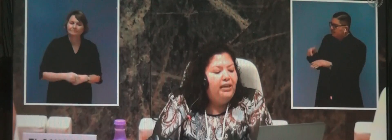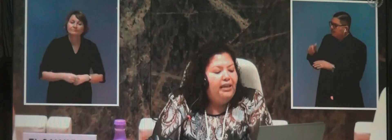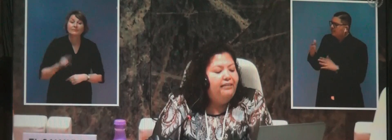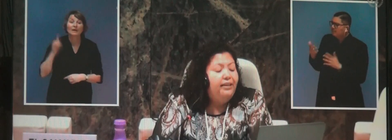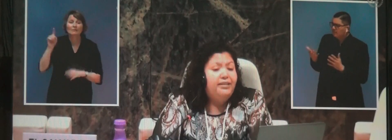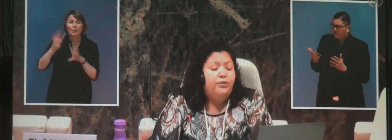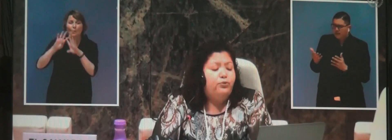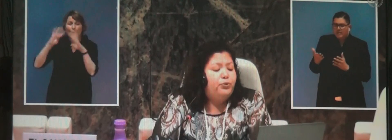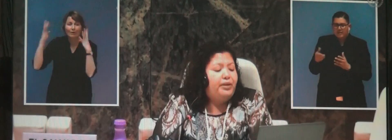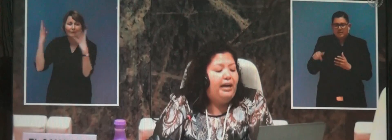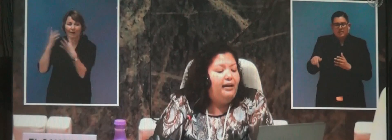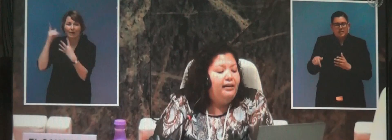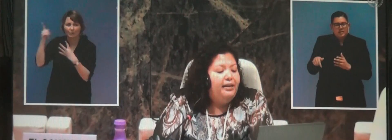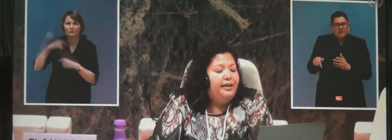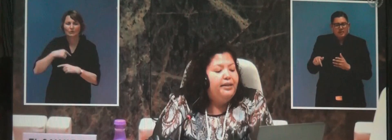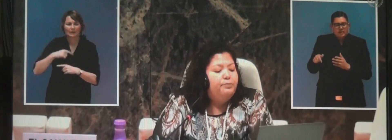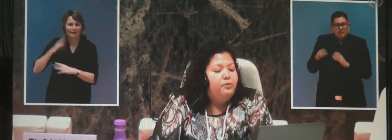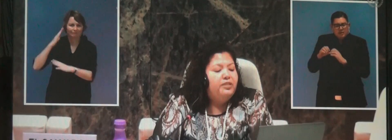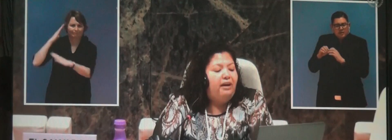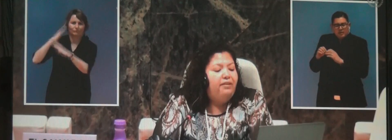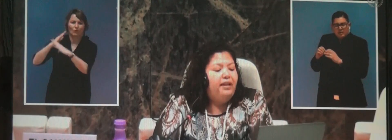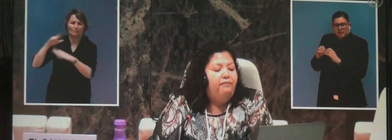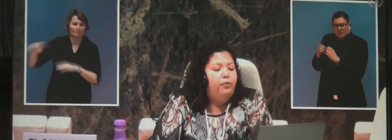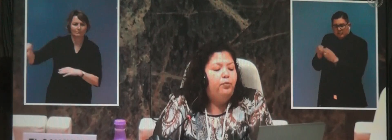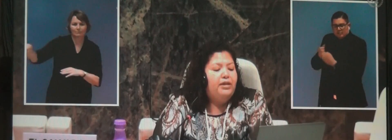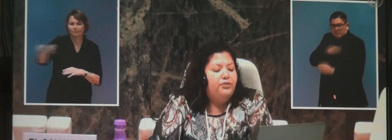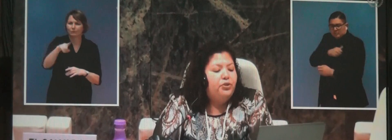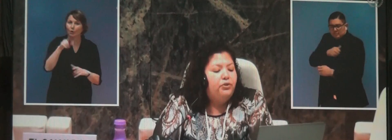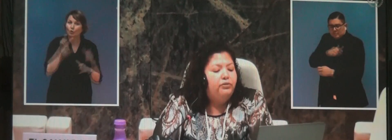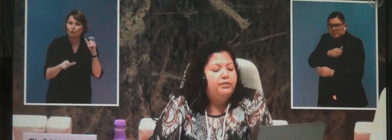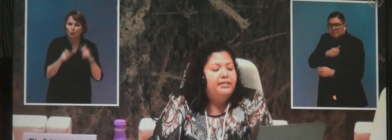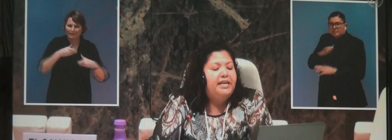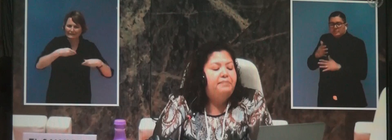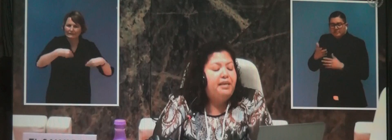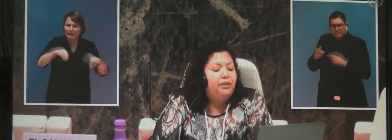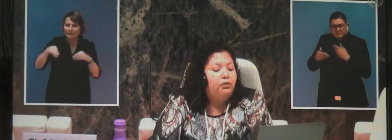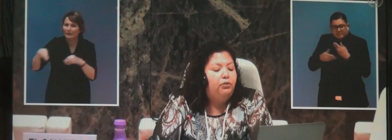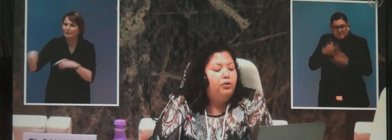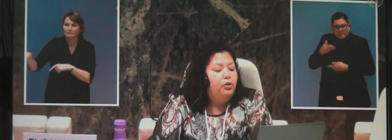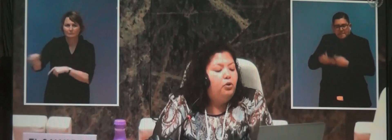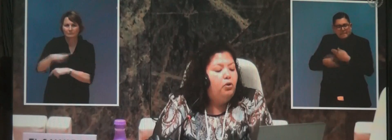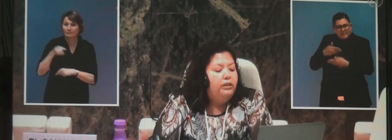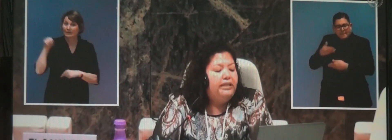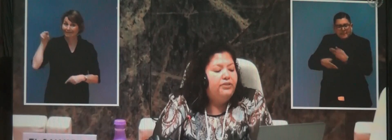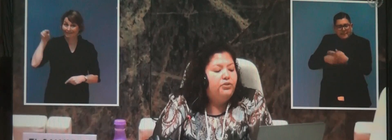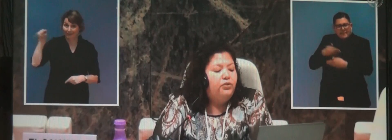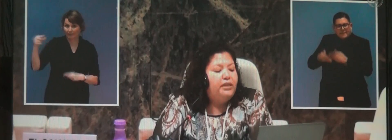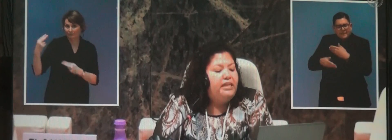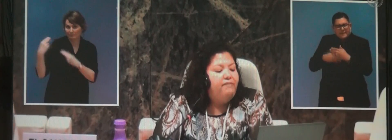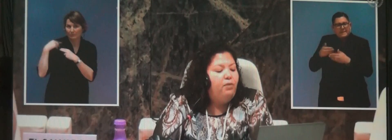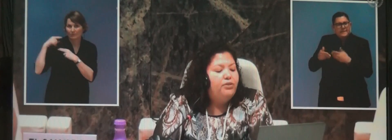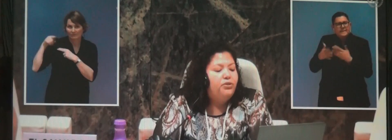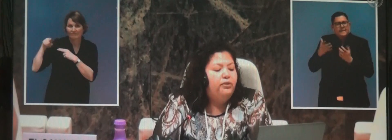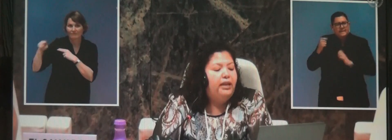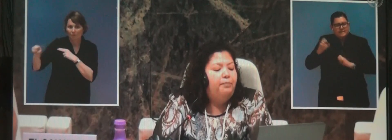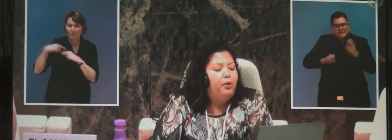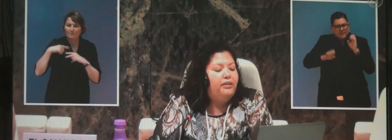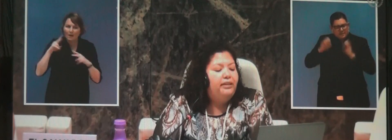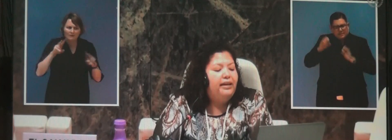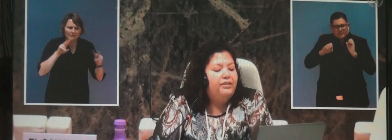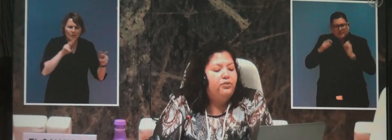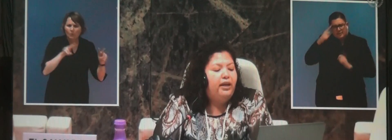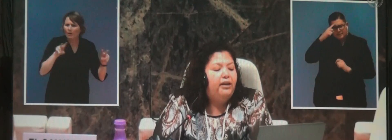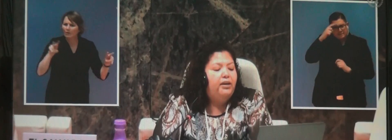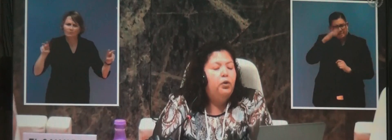organismo interinstitucional responsable de la formulación, seguimiento, coordinación